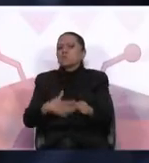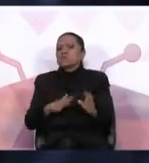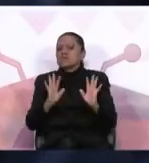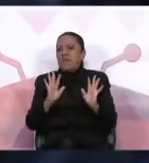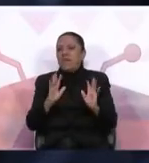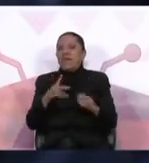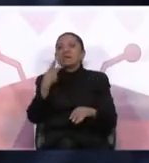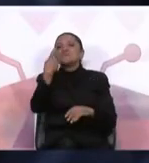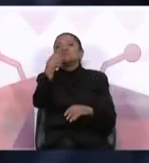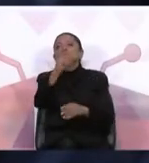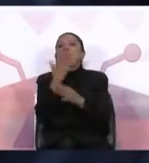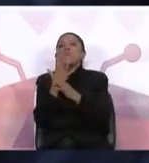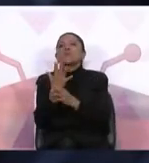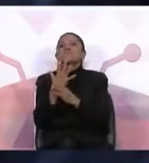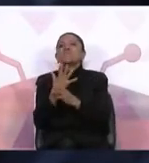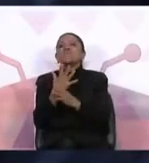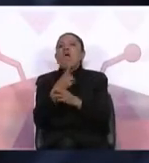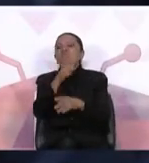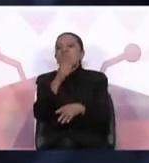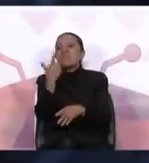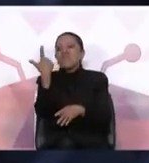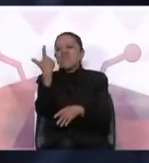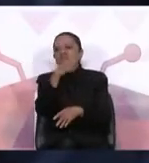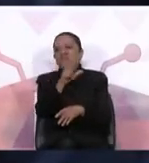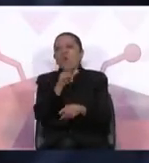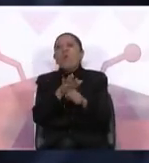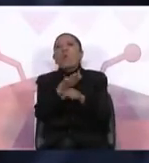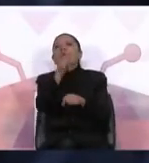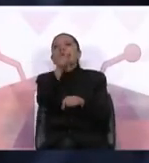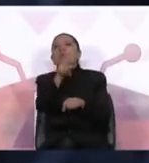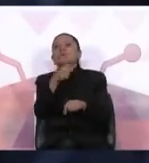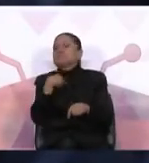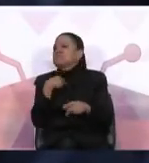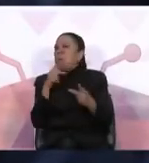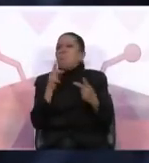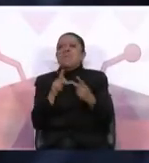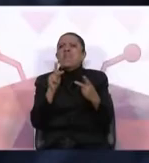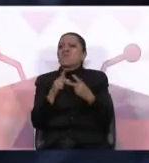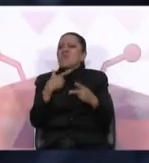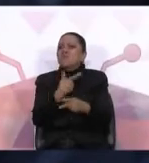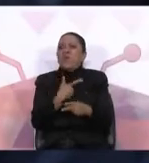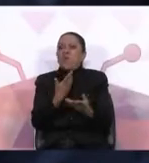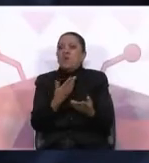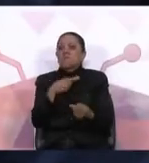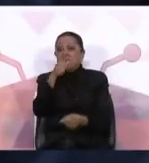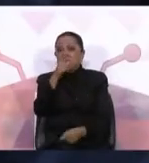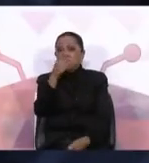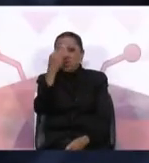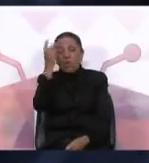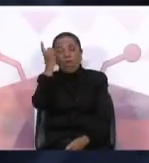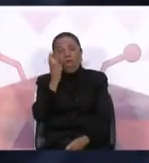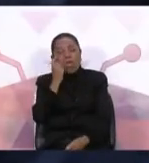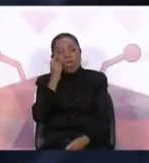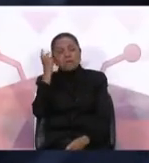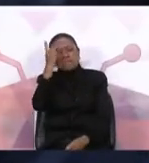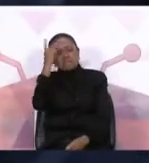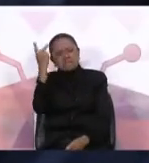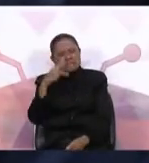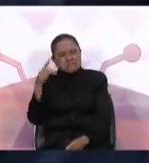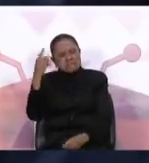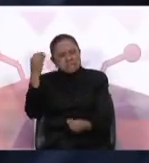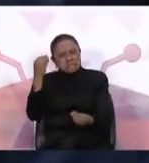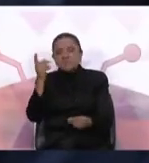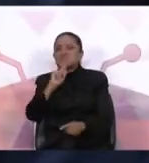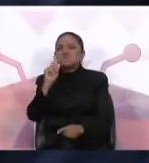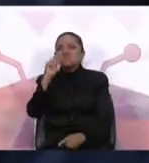defecto cuál sería ser demasiado perfeccionista tiene una pesadilla recurrente no tengo muchos dueños